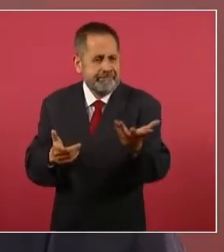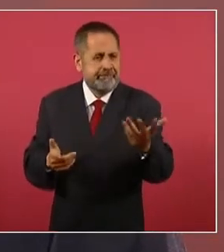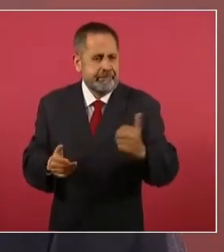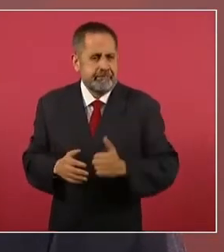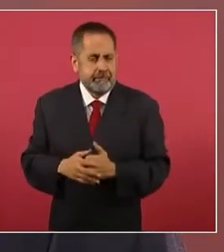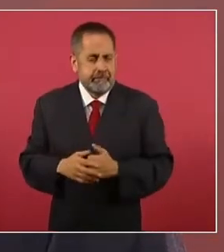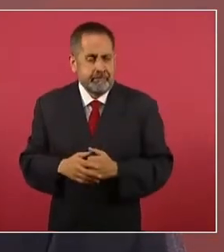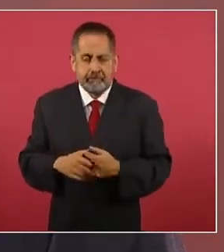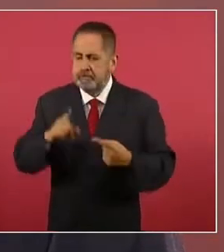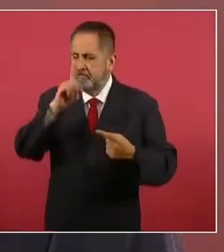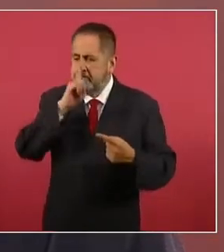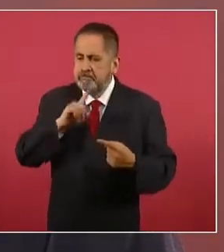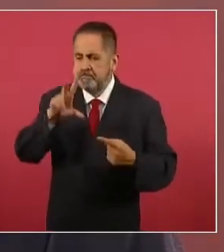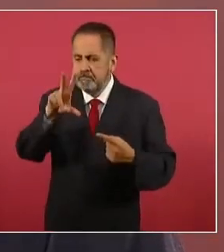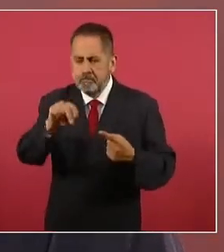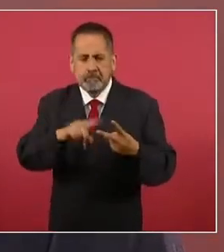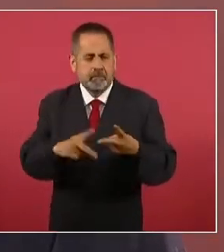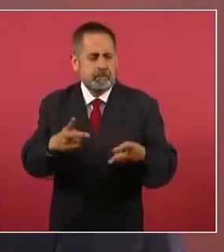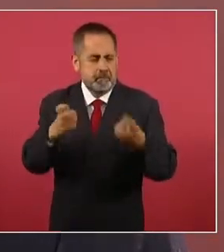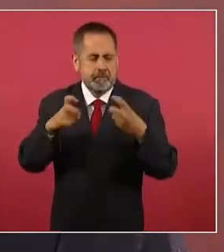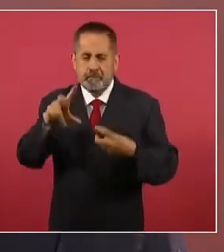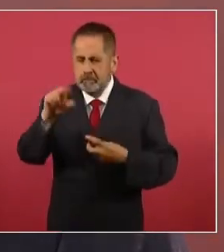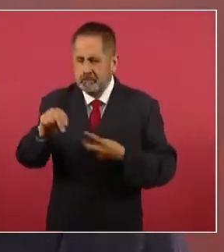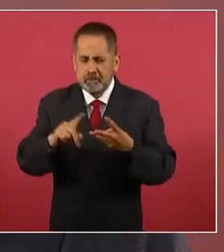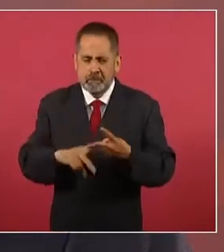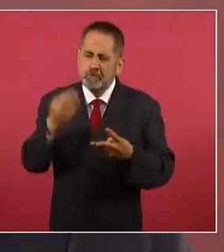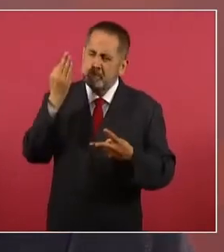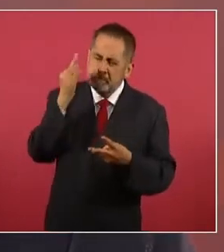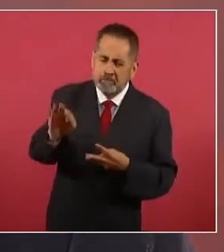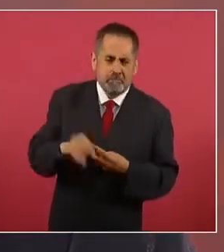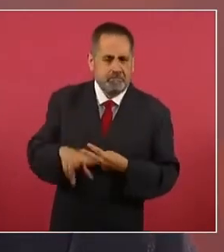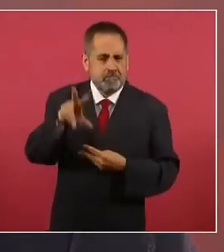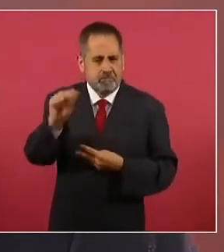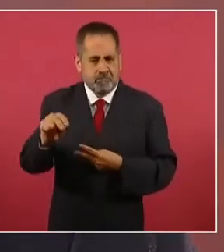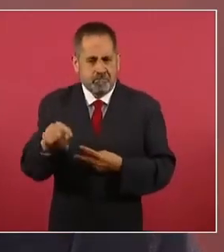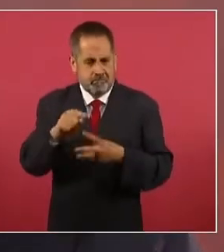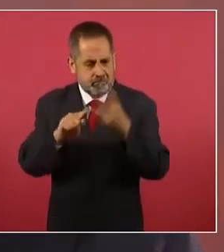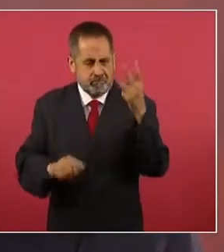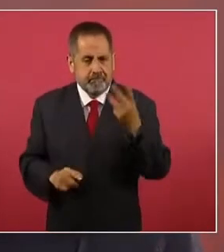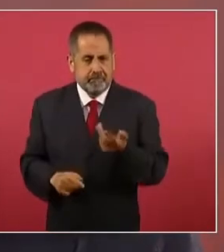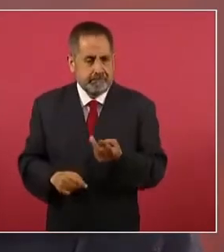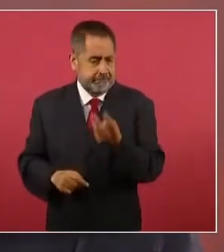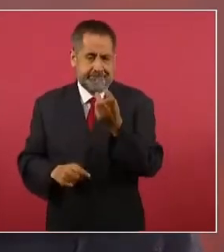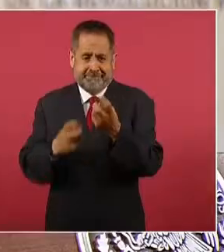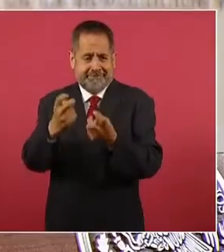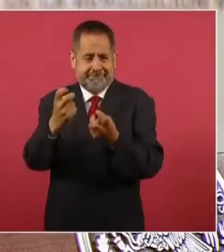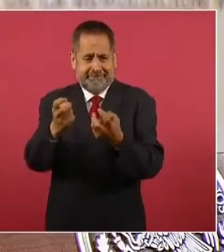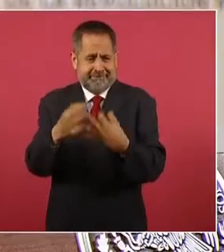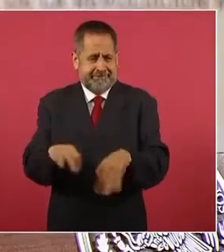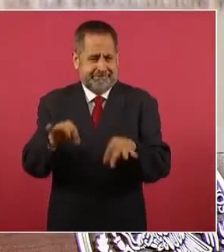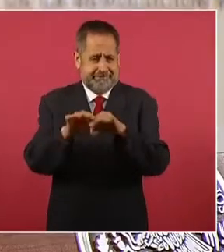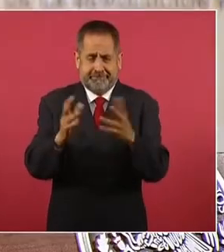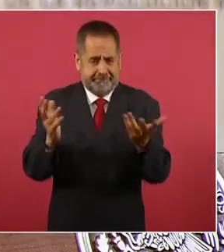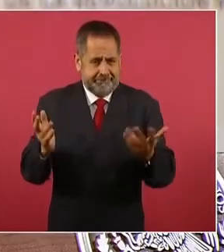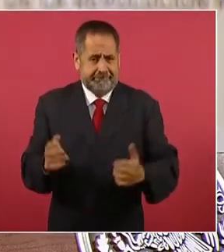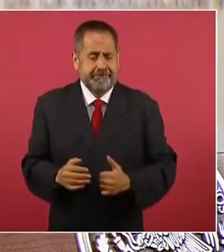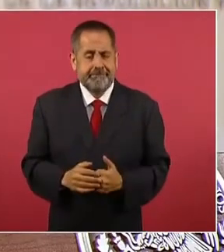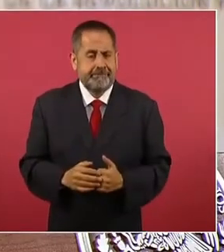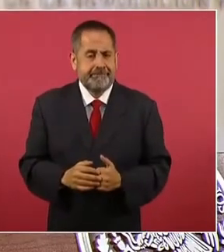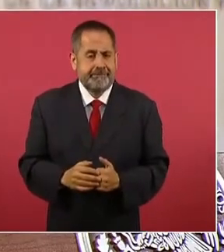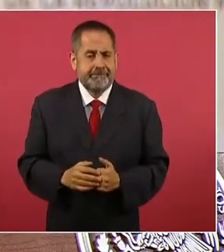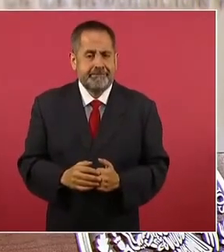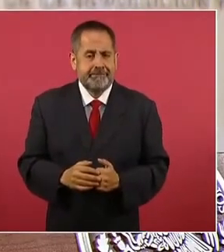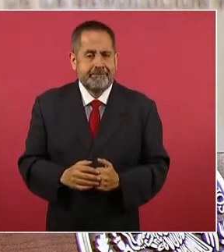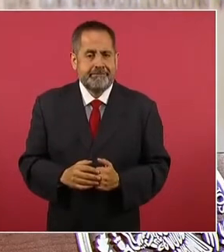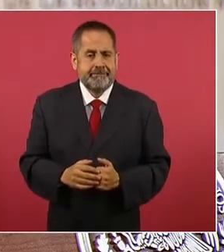no mentir, no robar, no traicionar. Eso es lo más importante.